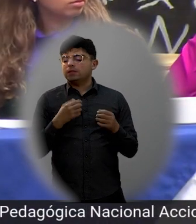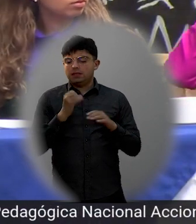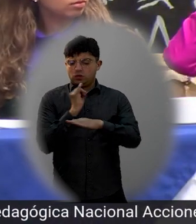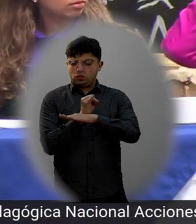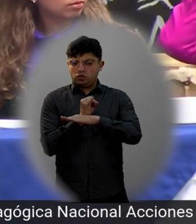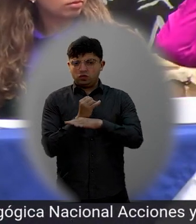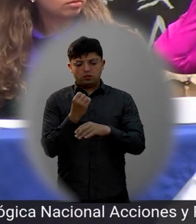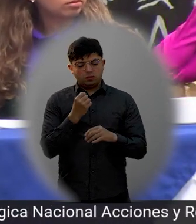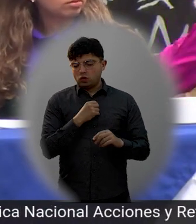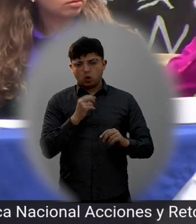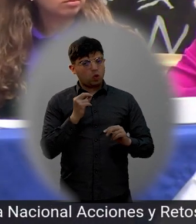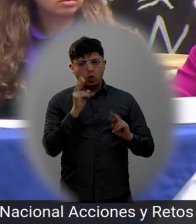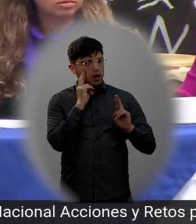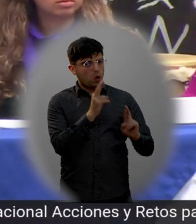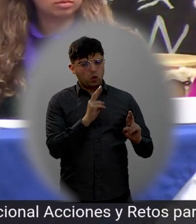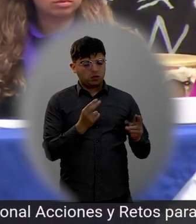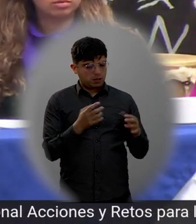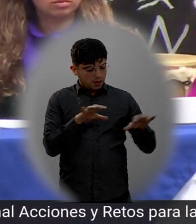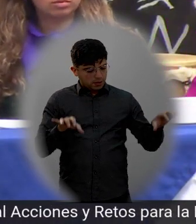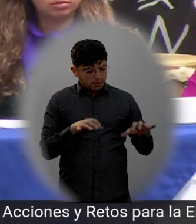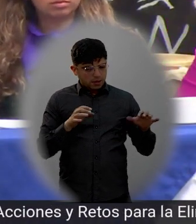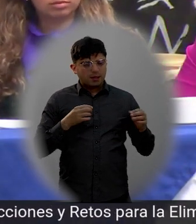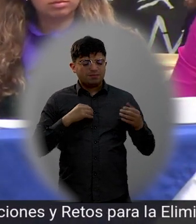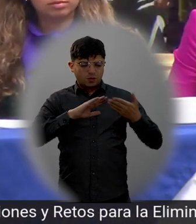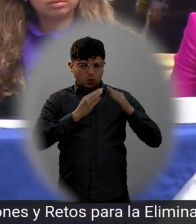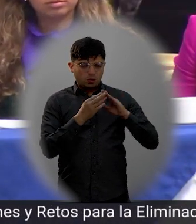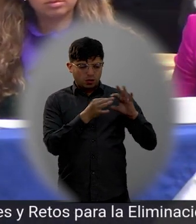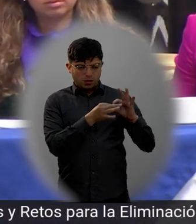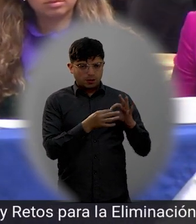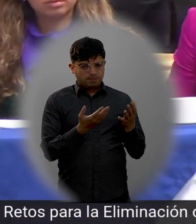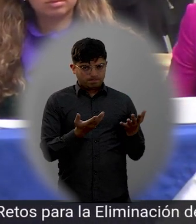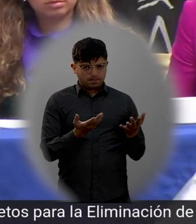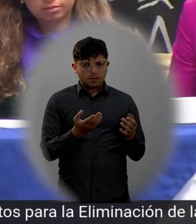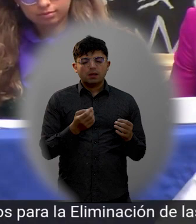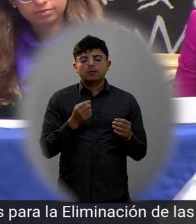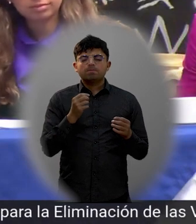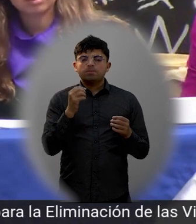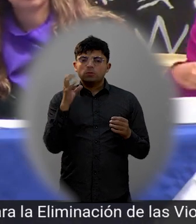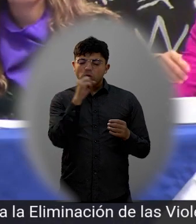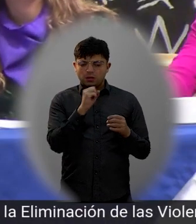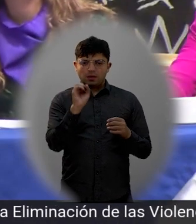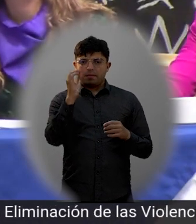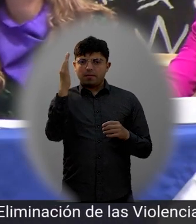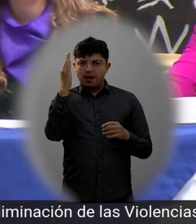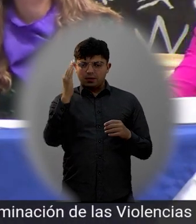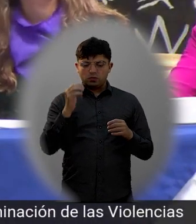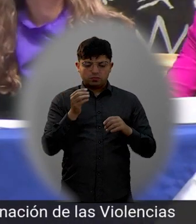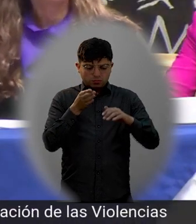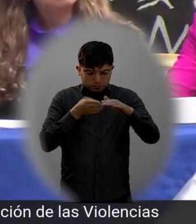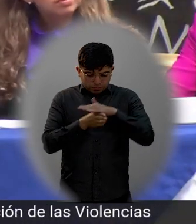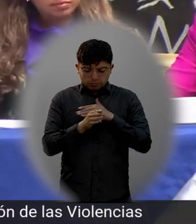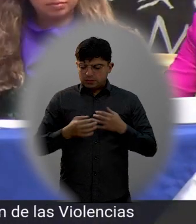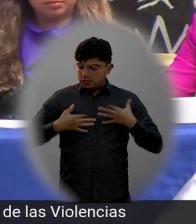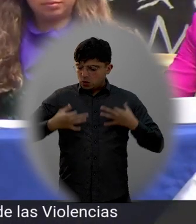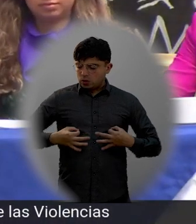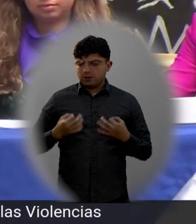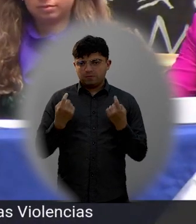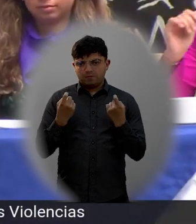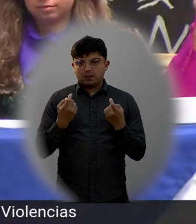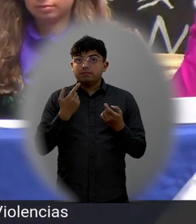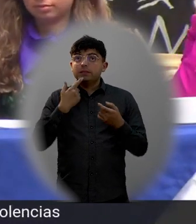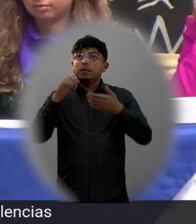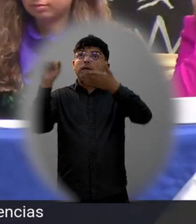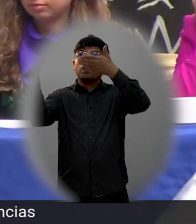manera como comunitaria para poder entrar a los baños de manera segura de alguna forma, es